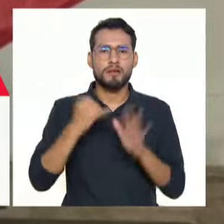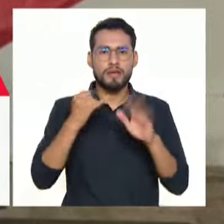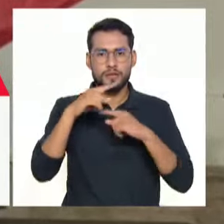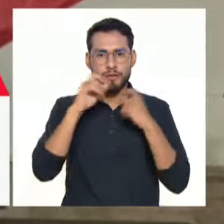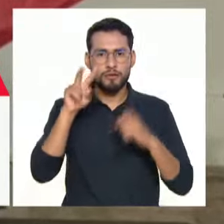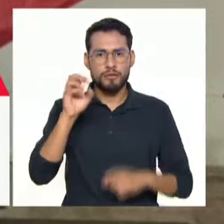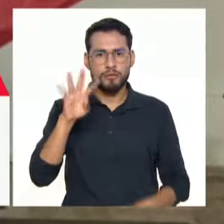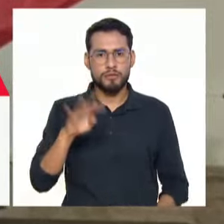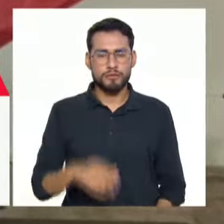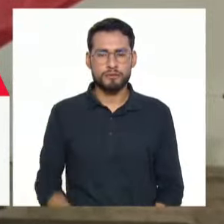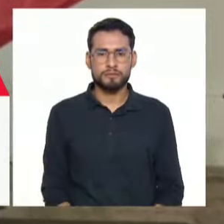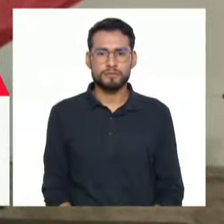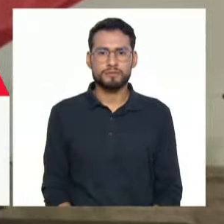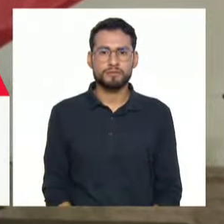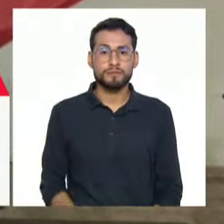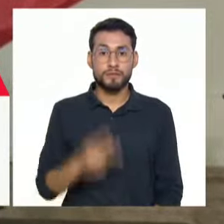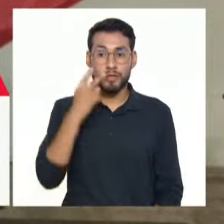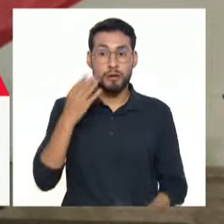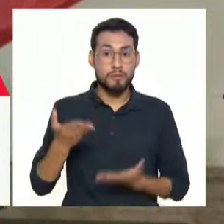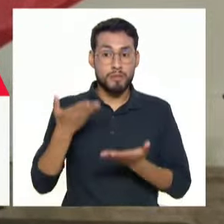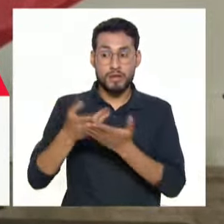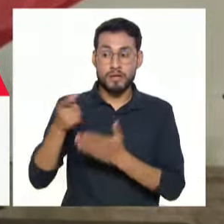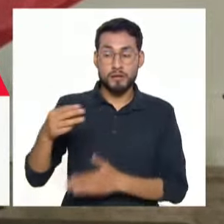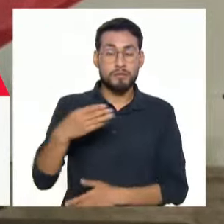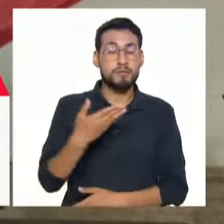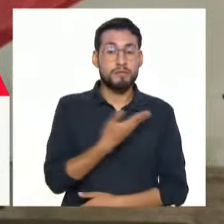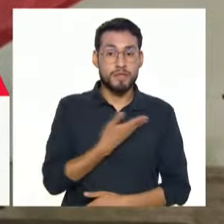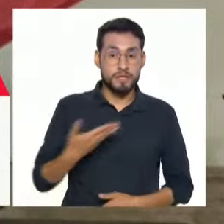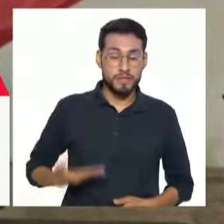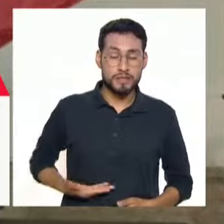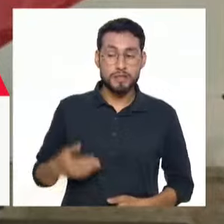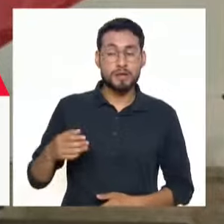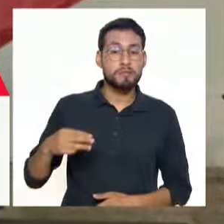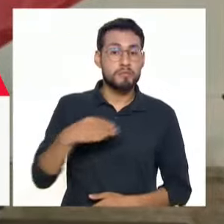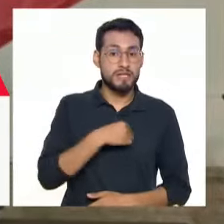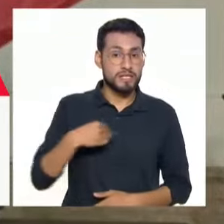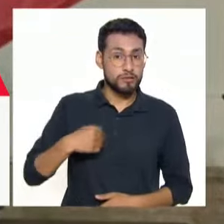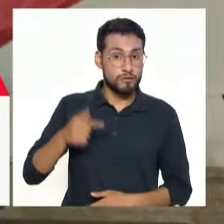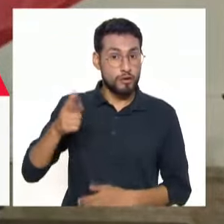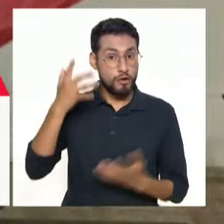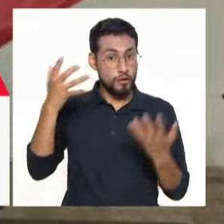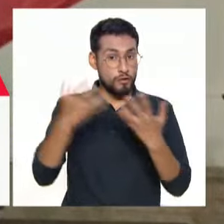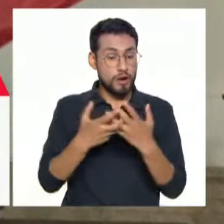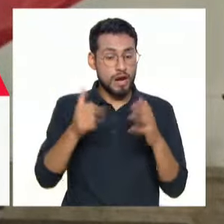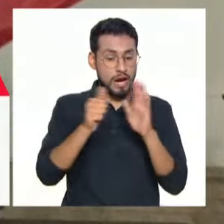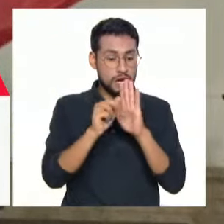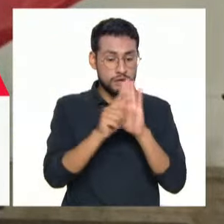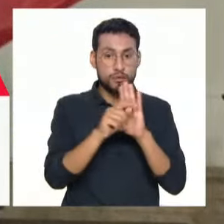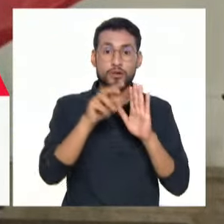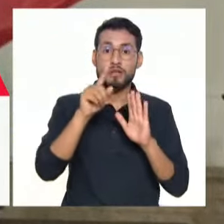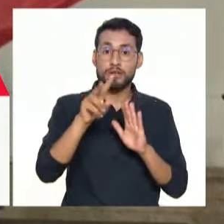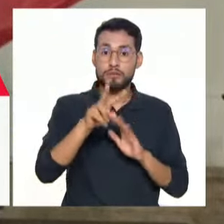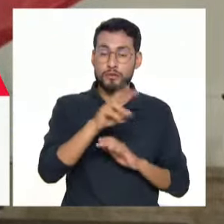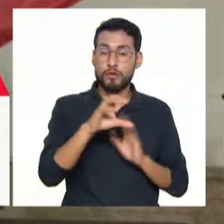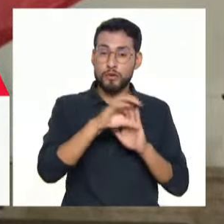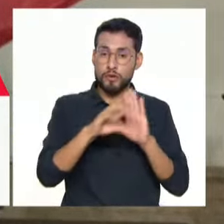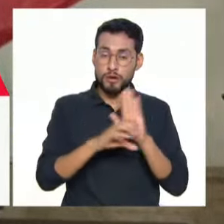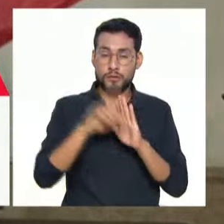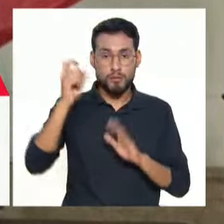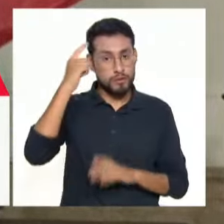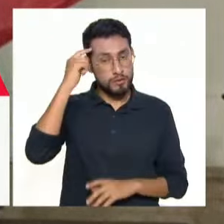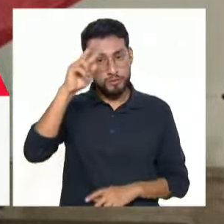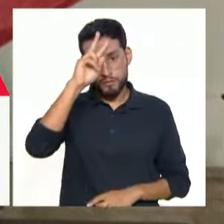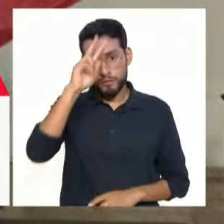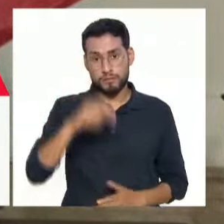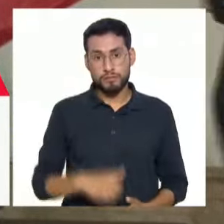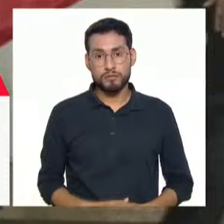de 2024. Vista la propuesta del señor Presidente del Consejo de Ministros. De conformidad con el artículo 122 de la Constitución Política